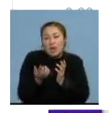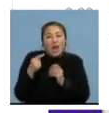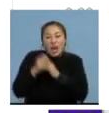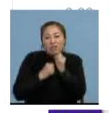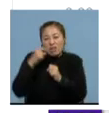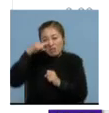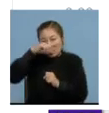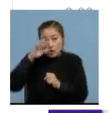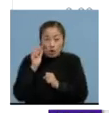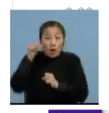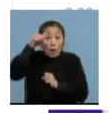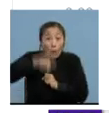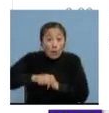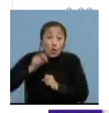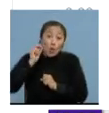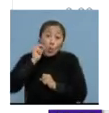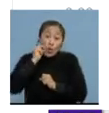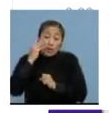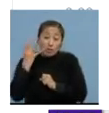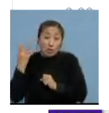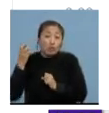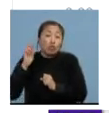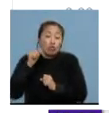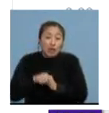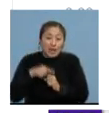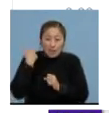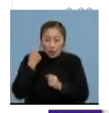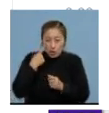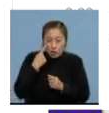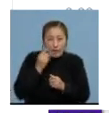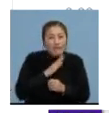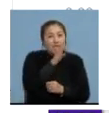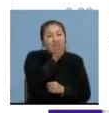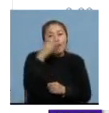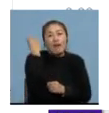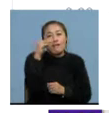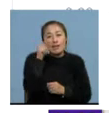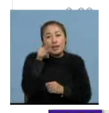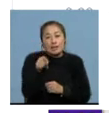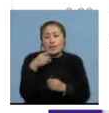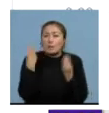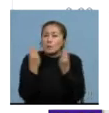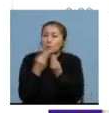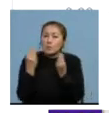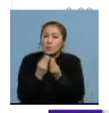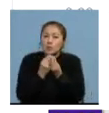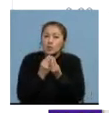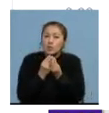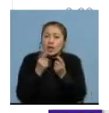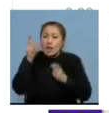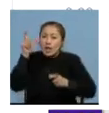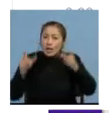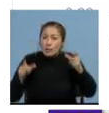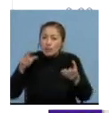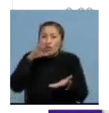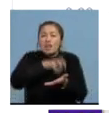hoy se llevó a 44 y el valor internacional que yo tuve ahora en brasil con muchos de todos los reguladores de